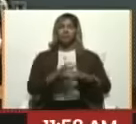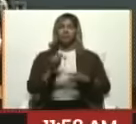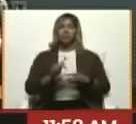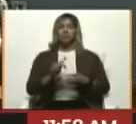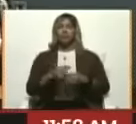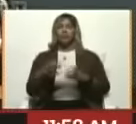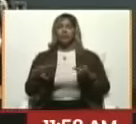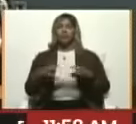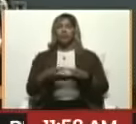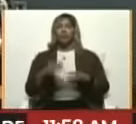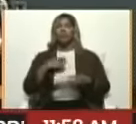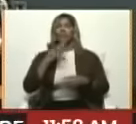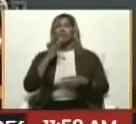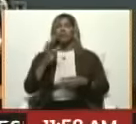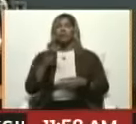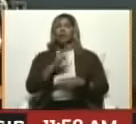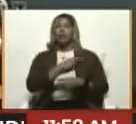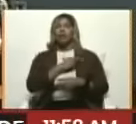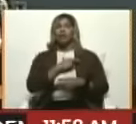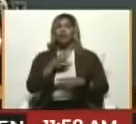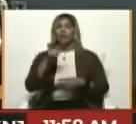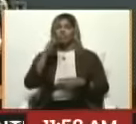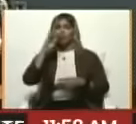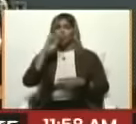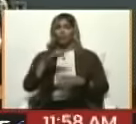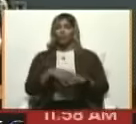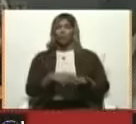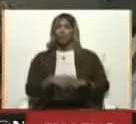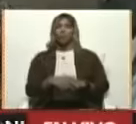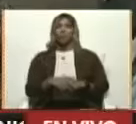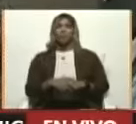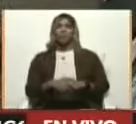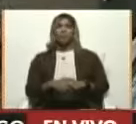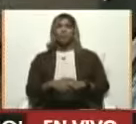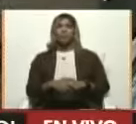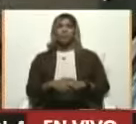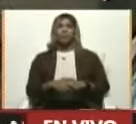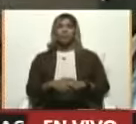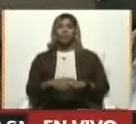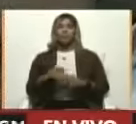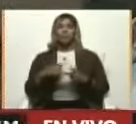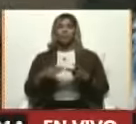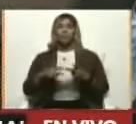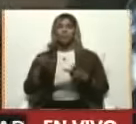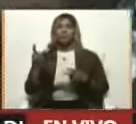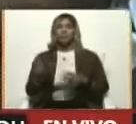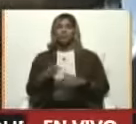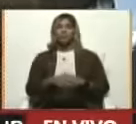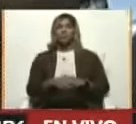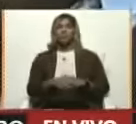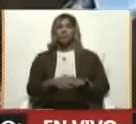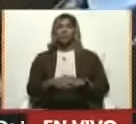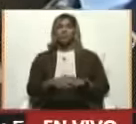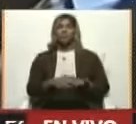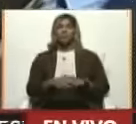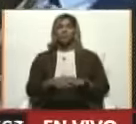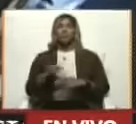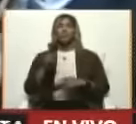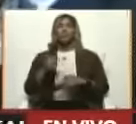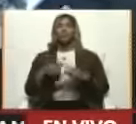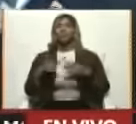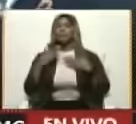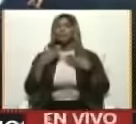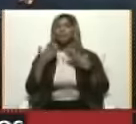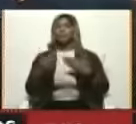el fiscal jefe provincial de Santiago de Cuba, la compañera Marisa Paredes Pera, también nuestro